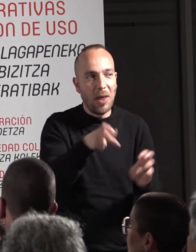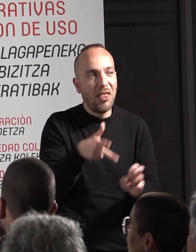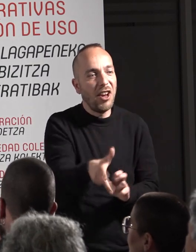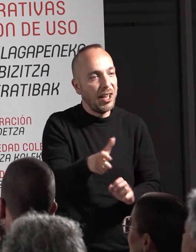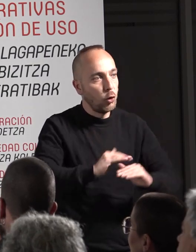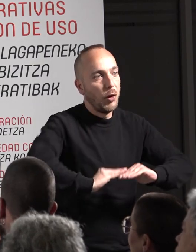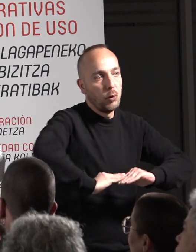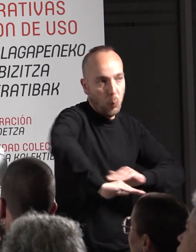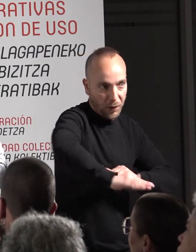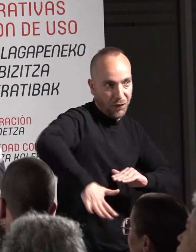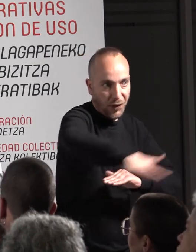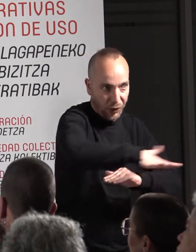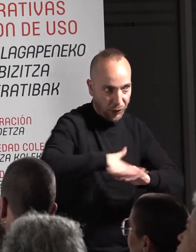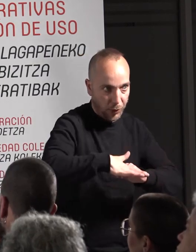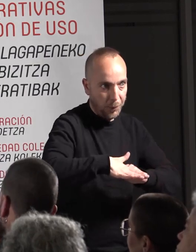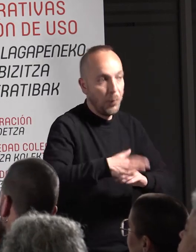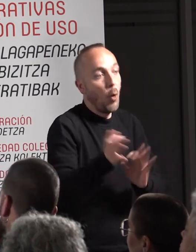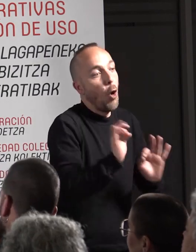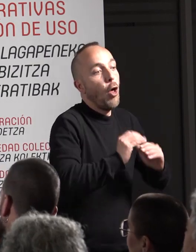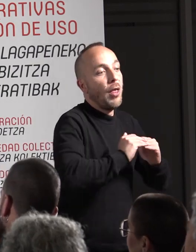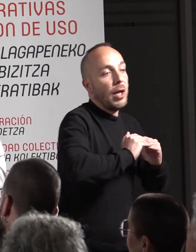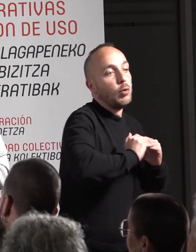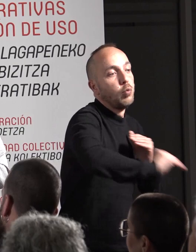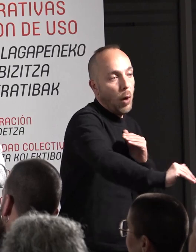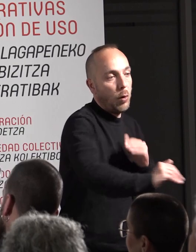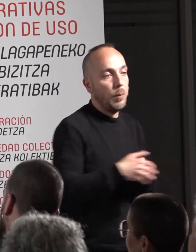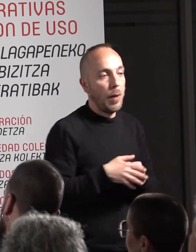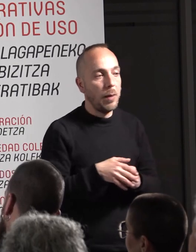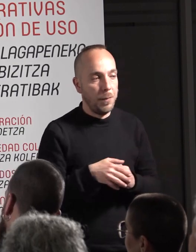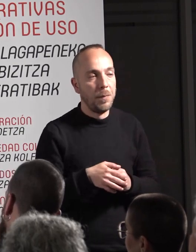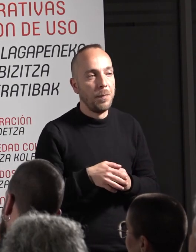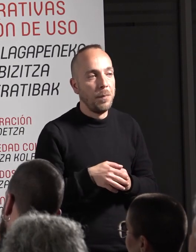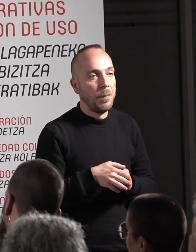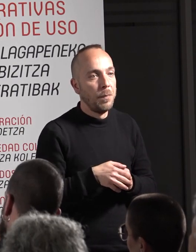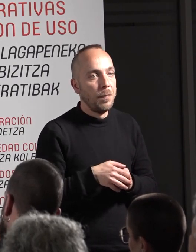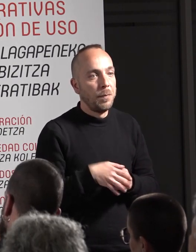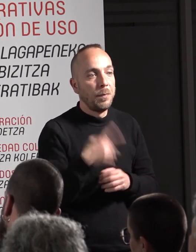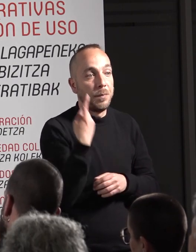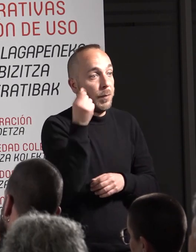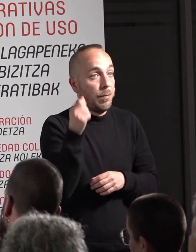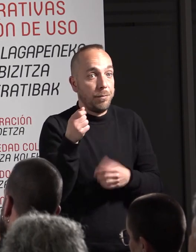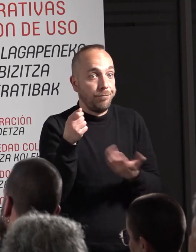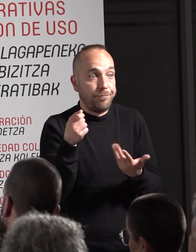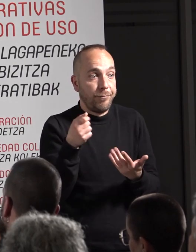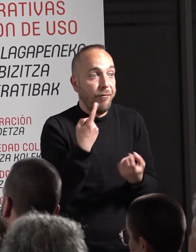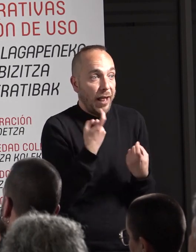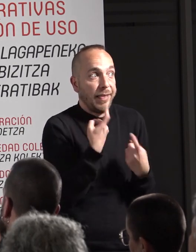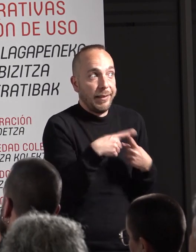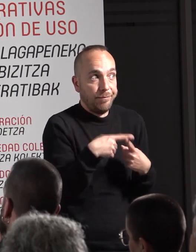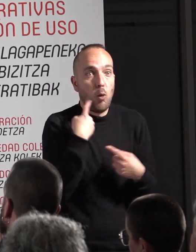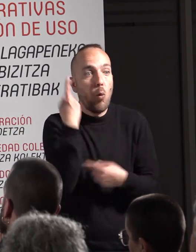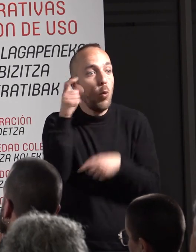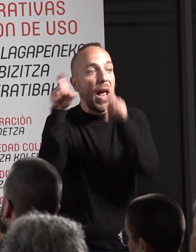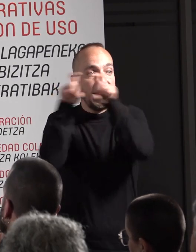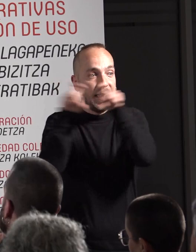contra el suelo. En esto vamos cojos, porque solo tenemos una entidad privada de economía social,